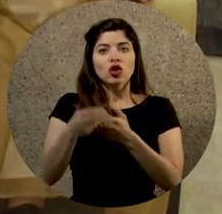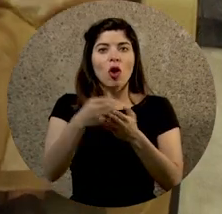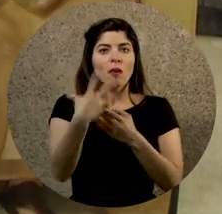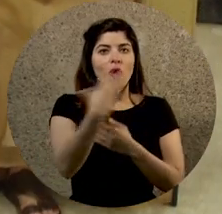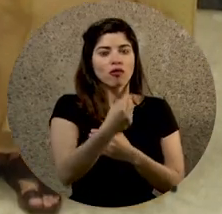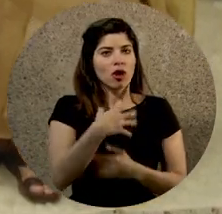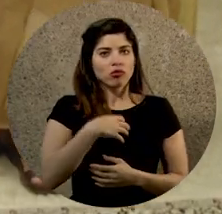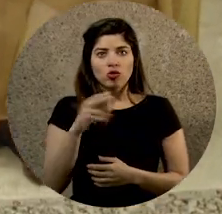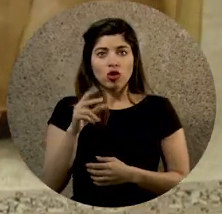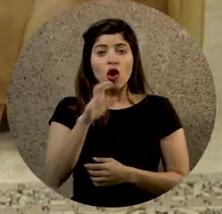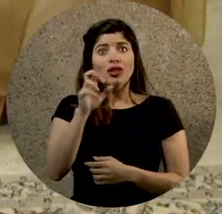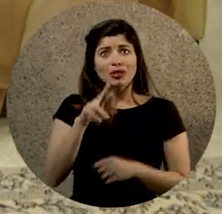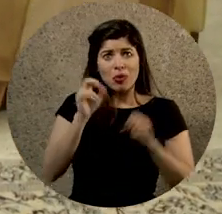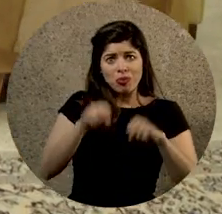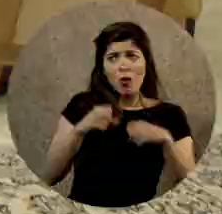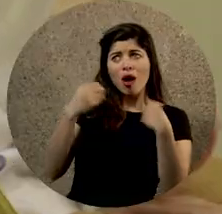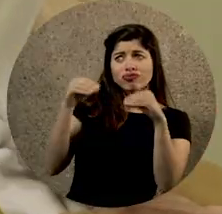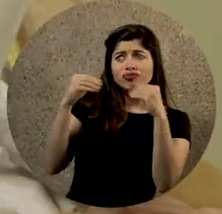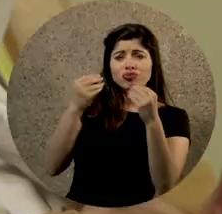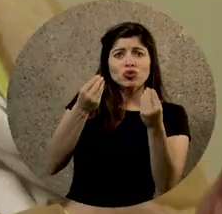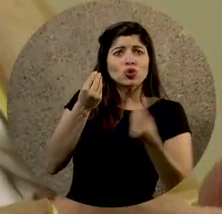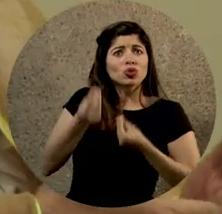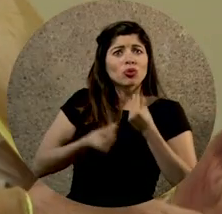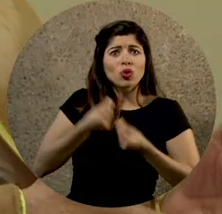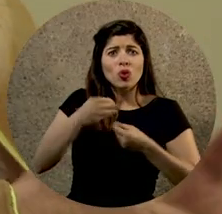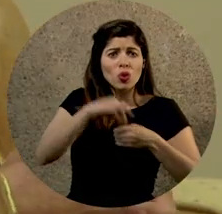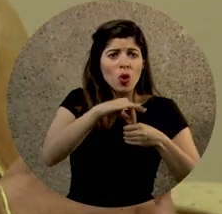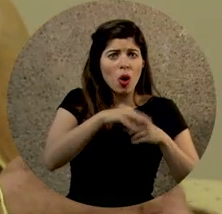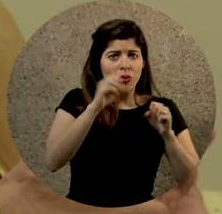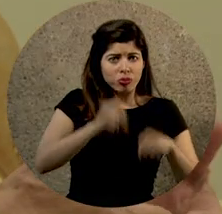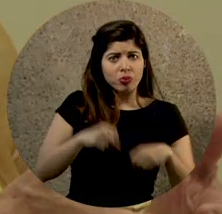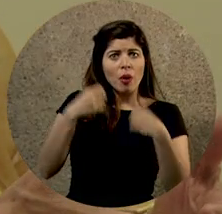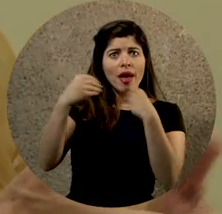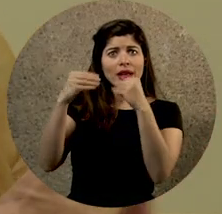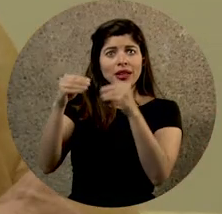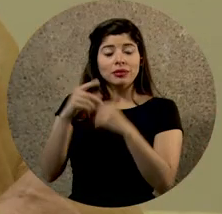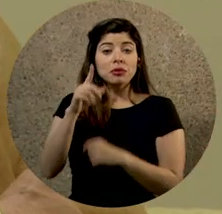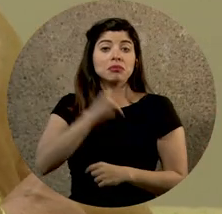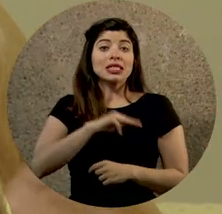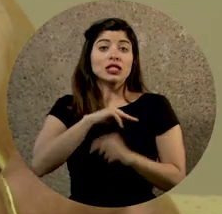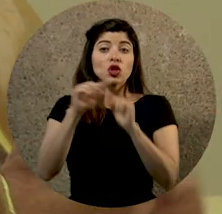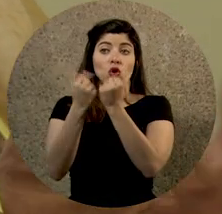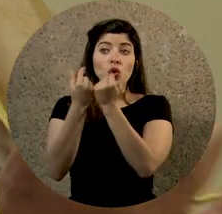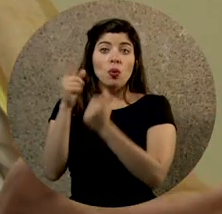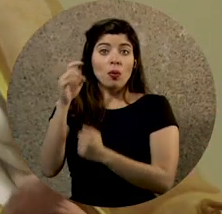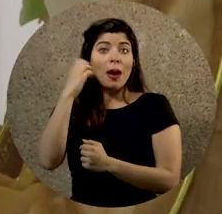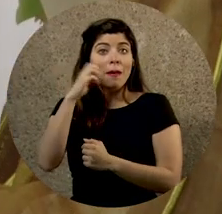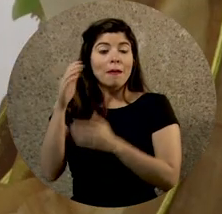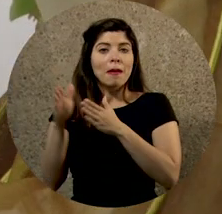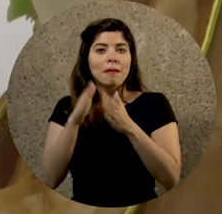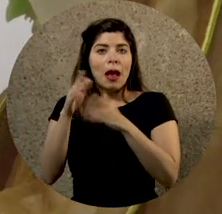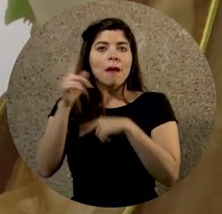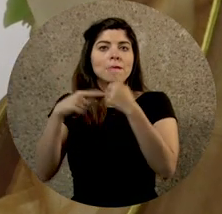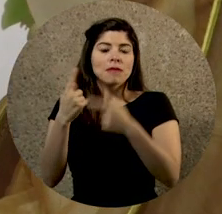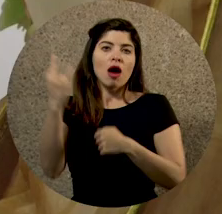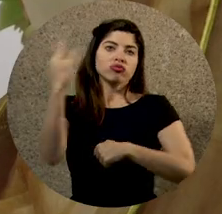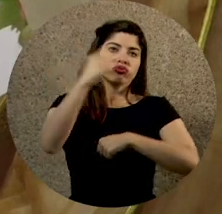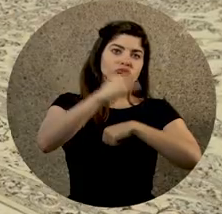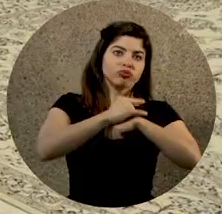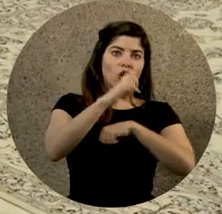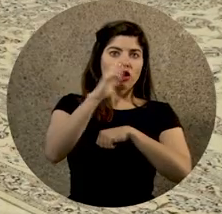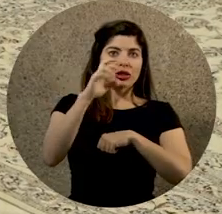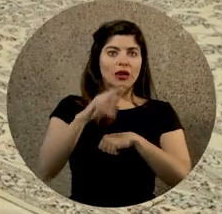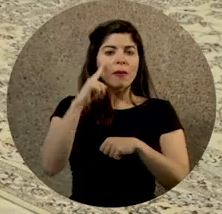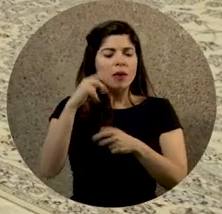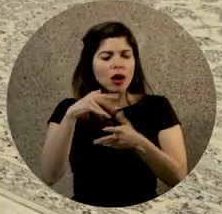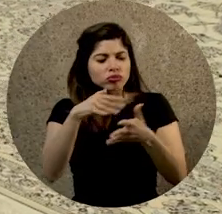Costa Rica puede vender una gran variedad de productos agrícolas. Una misión de Emiratos Árabes Unidos prepara un viaje a Costa Rica para